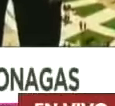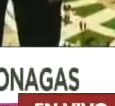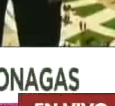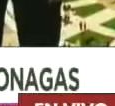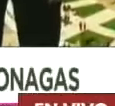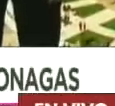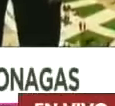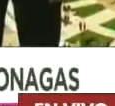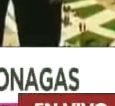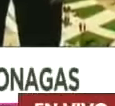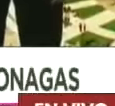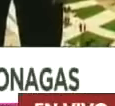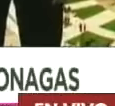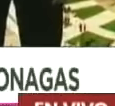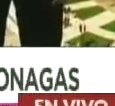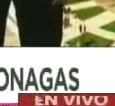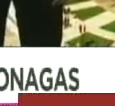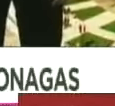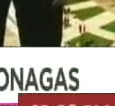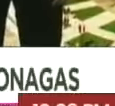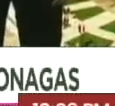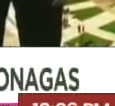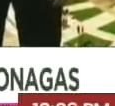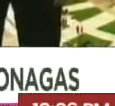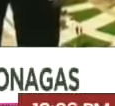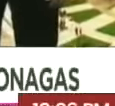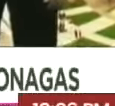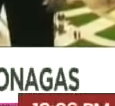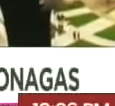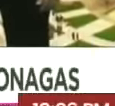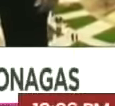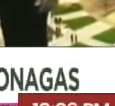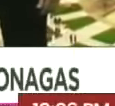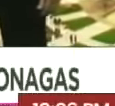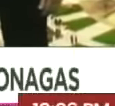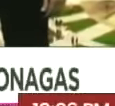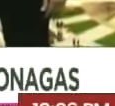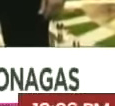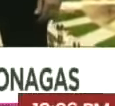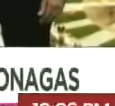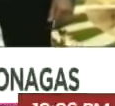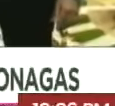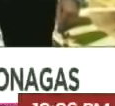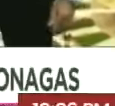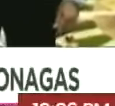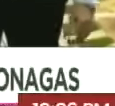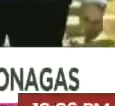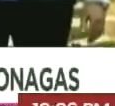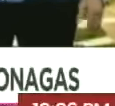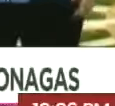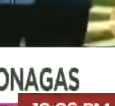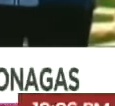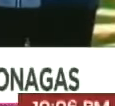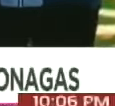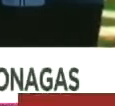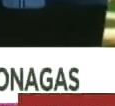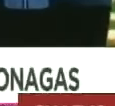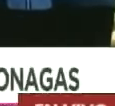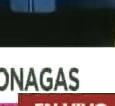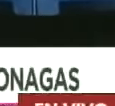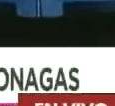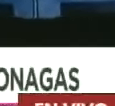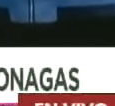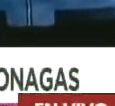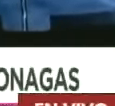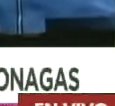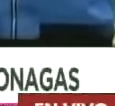Recibe todo el cariño de esta población gigante. Y con usted mi Maduro, siga con el comandante. Sigue con el comandante y